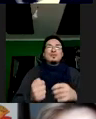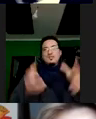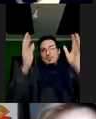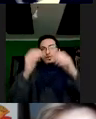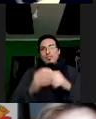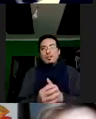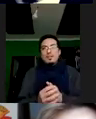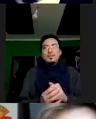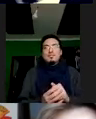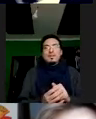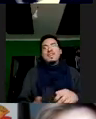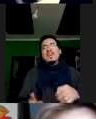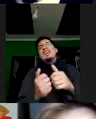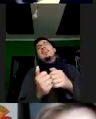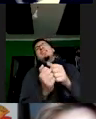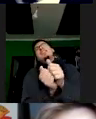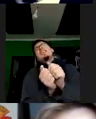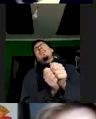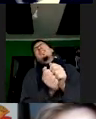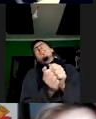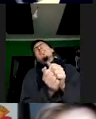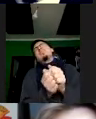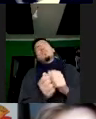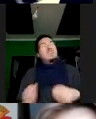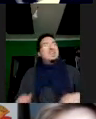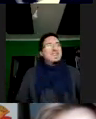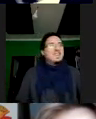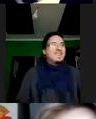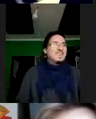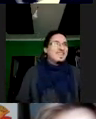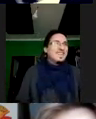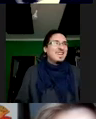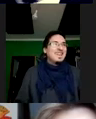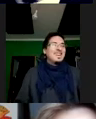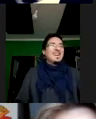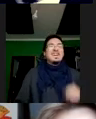luz, sobre todo el plano que están viendo en pantalla, y no quieren escribir, profe.